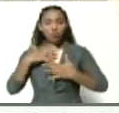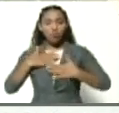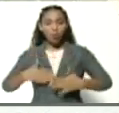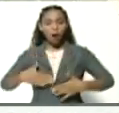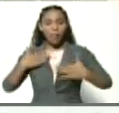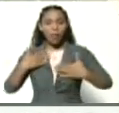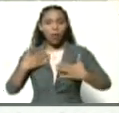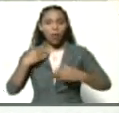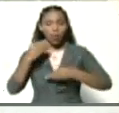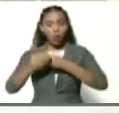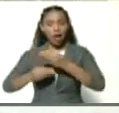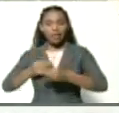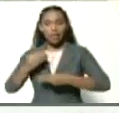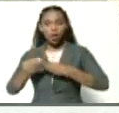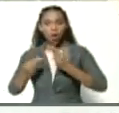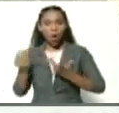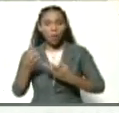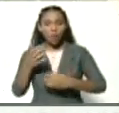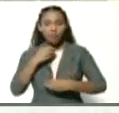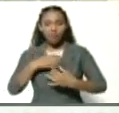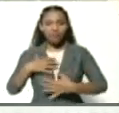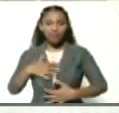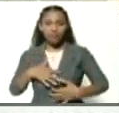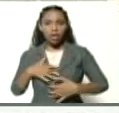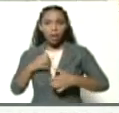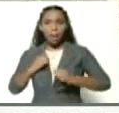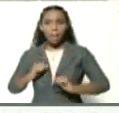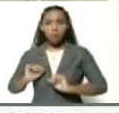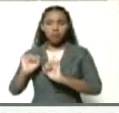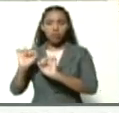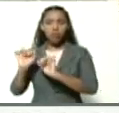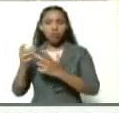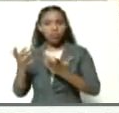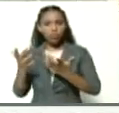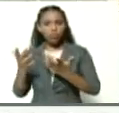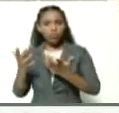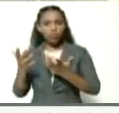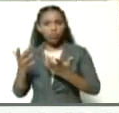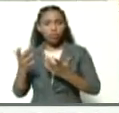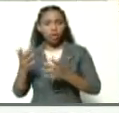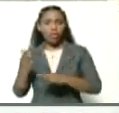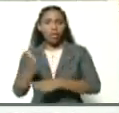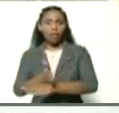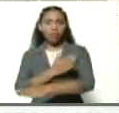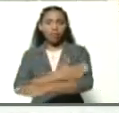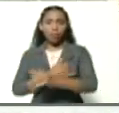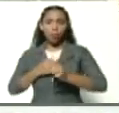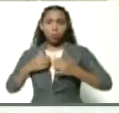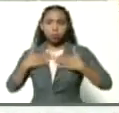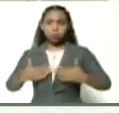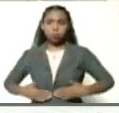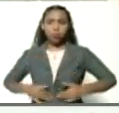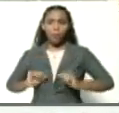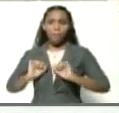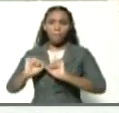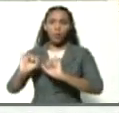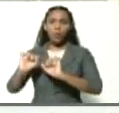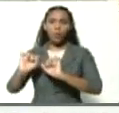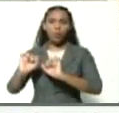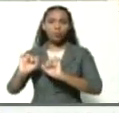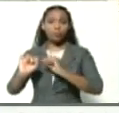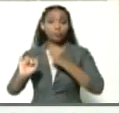como lo estamos haciendo, a través de antígenos, es que se hace. Anticuerpo. Anticuerpo. ¿No?